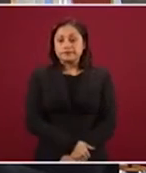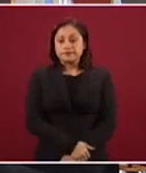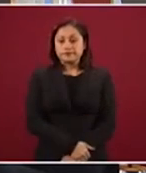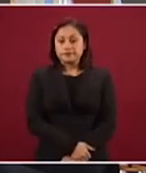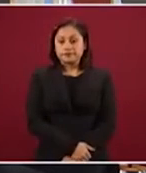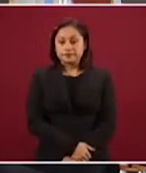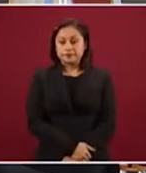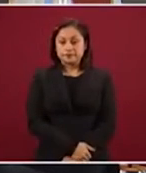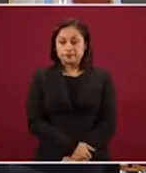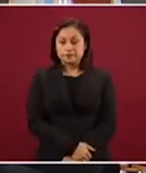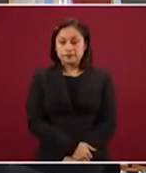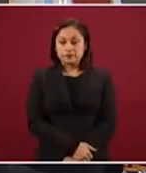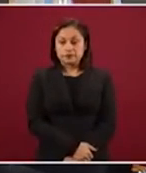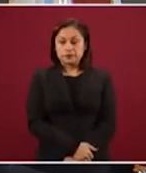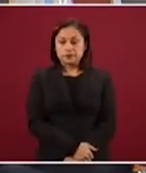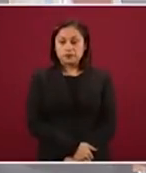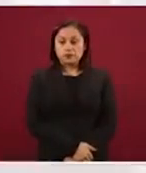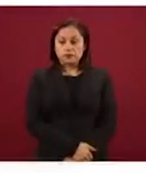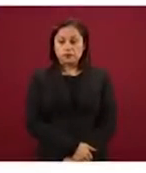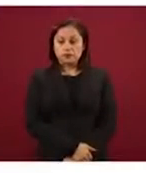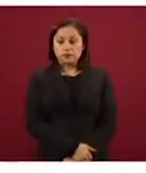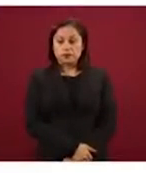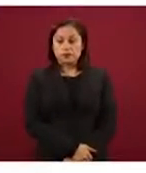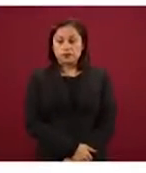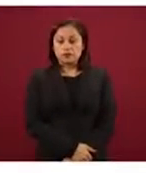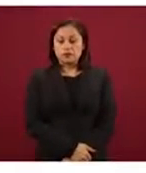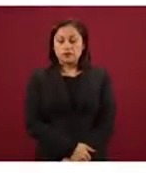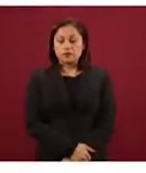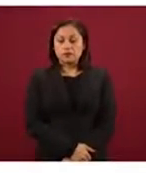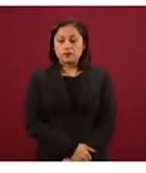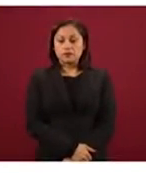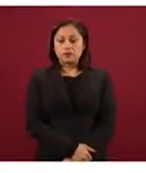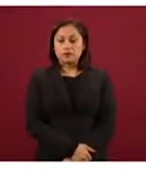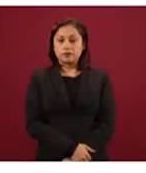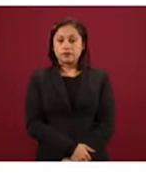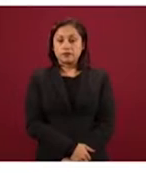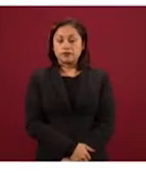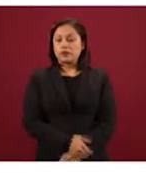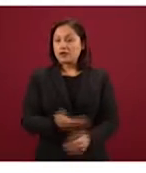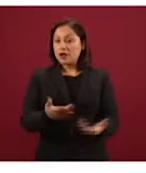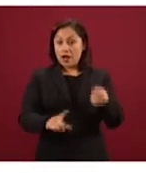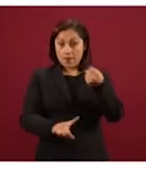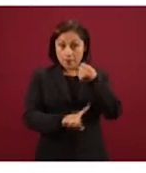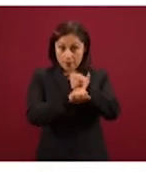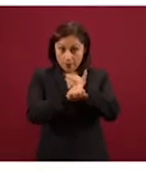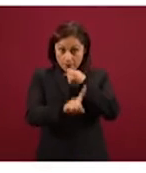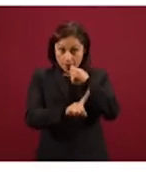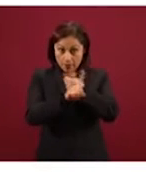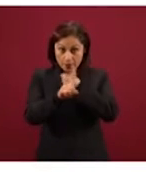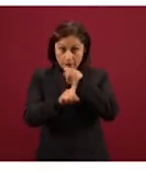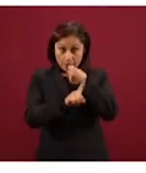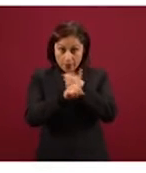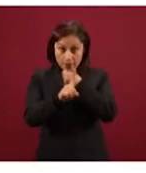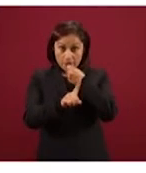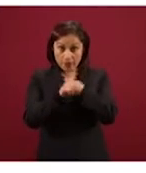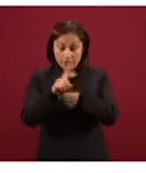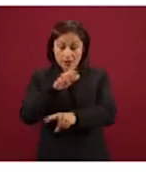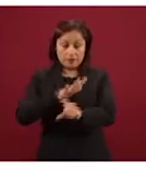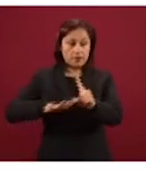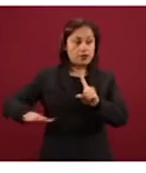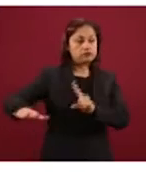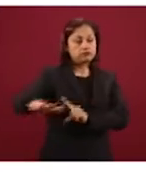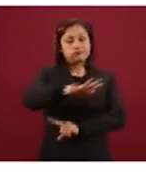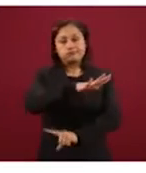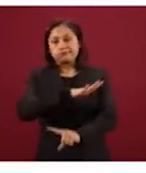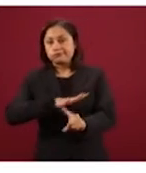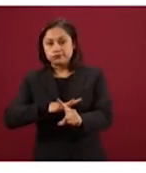Miren ustedes, lo primero para poder resolver a fondo una situación de conflictividad socioambiental